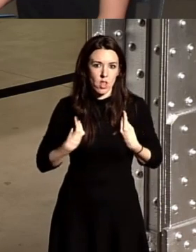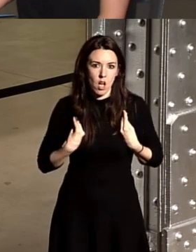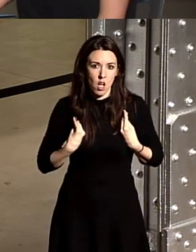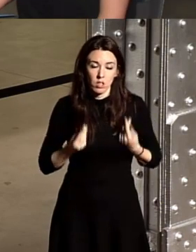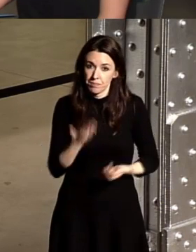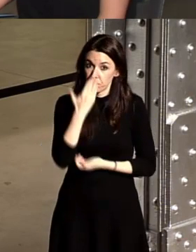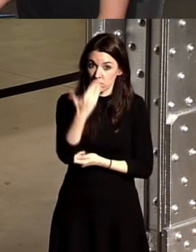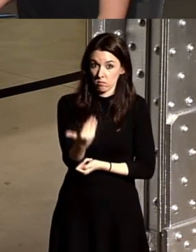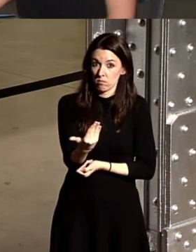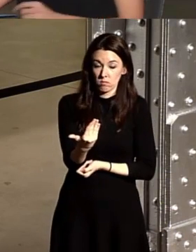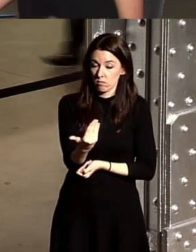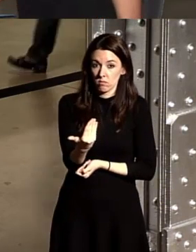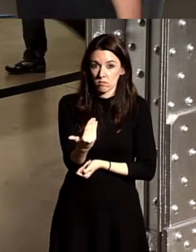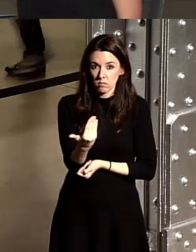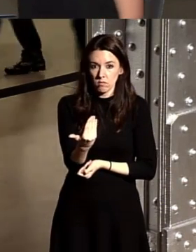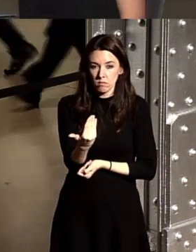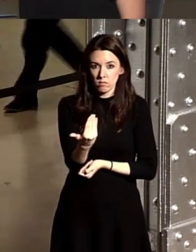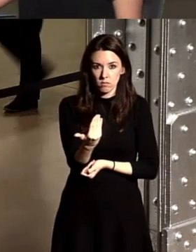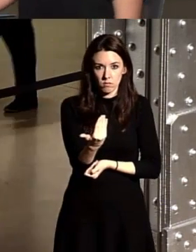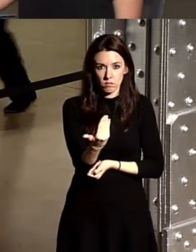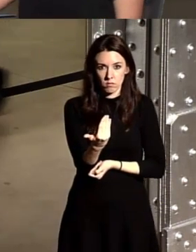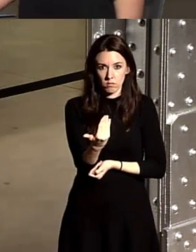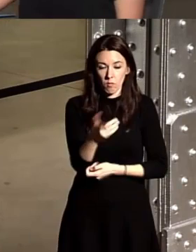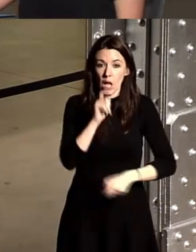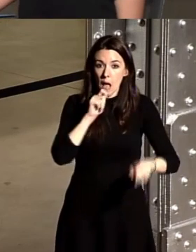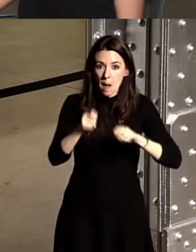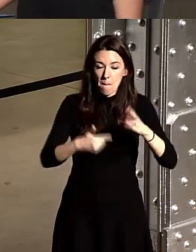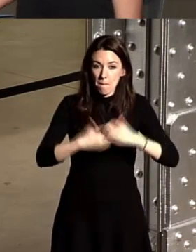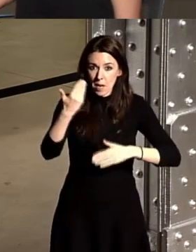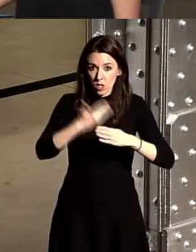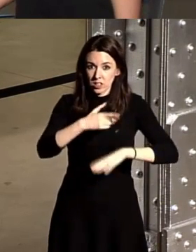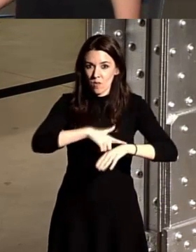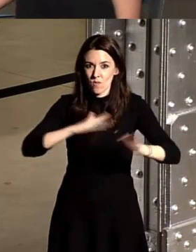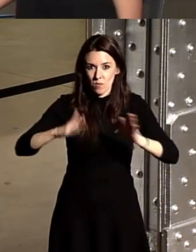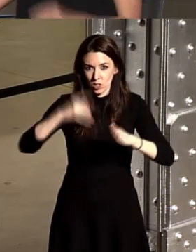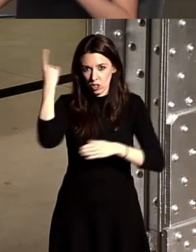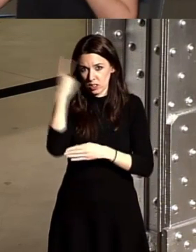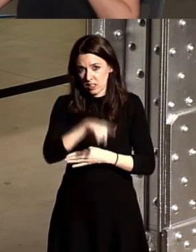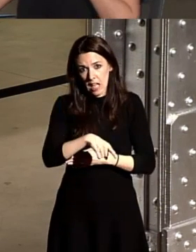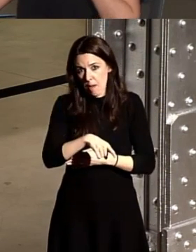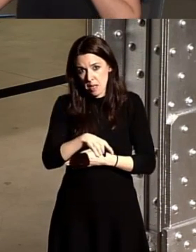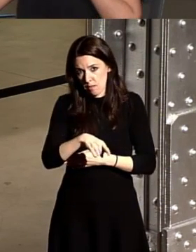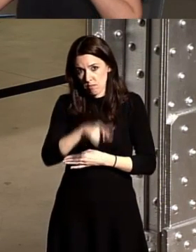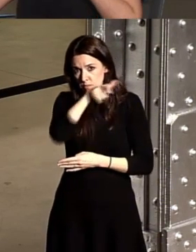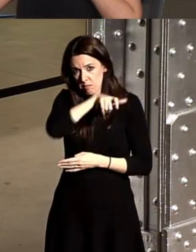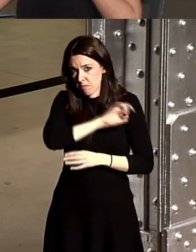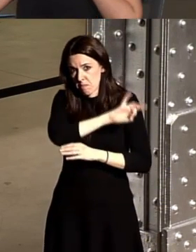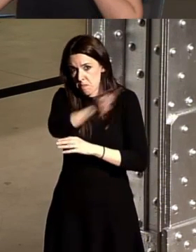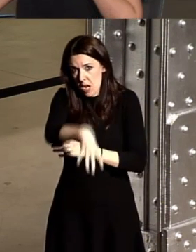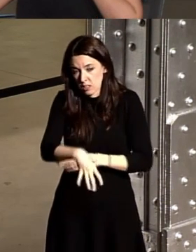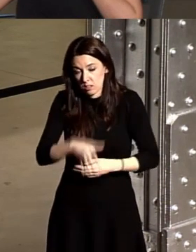que los periodistas que están allí en el momento saben más que cualquier persona porque estamos en el